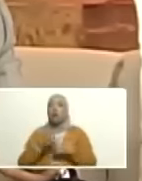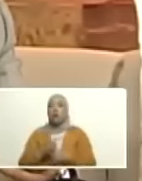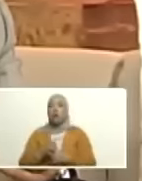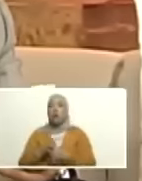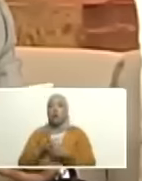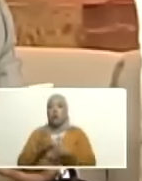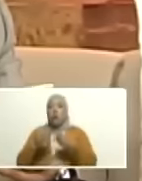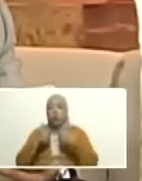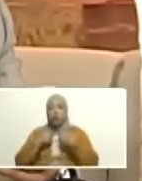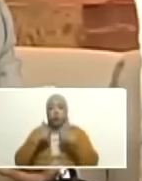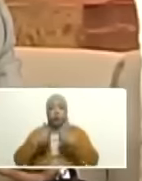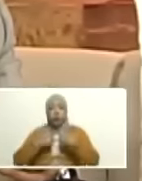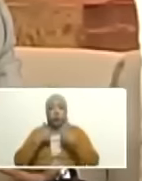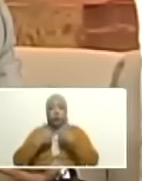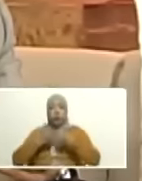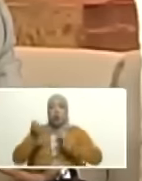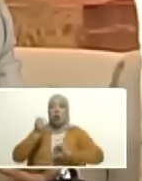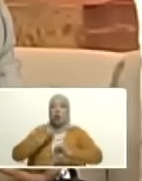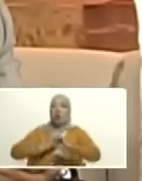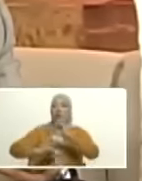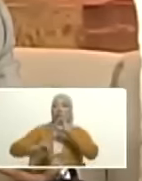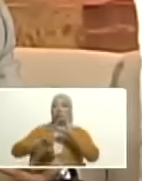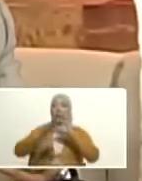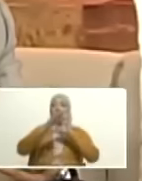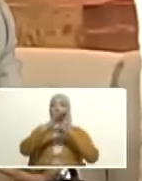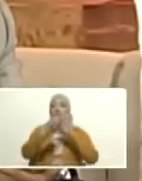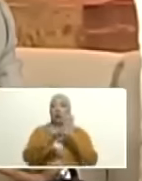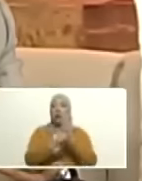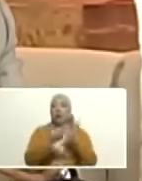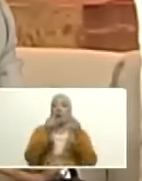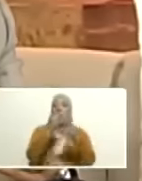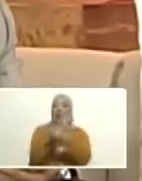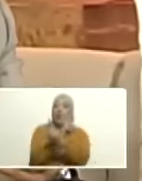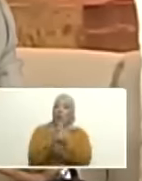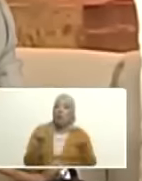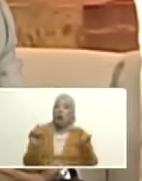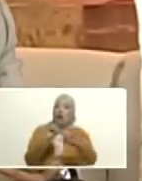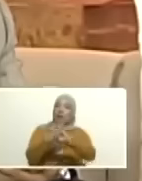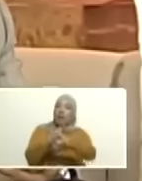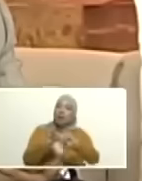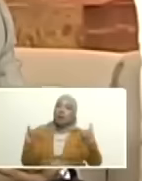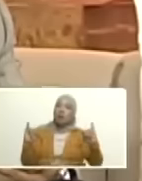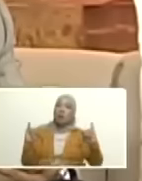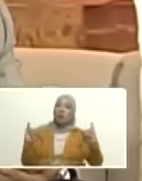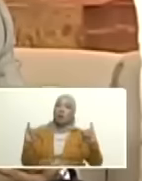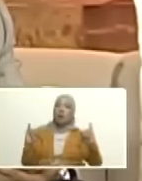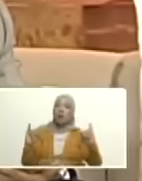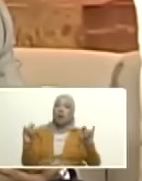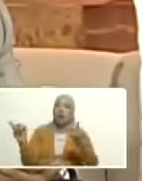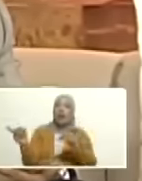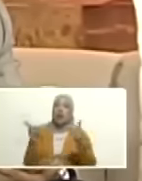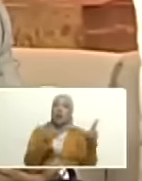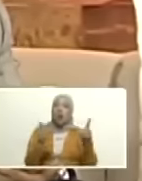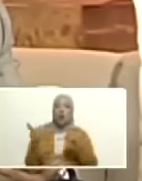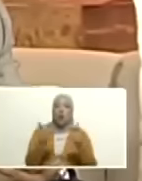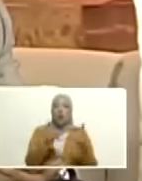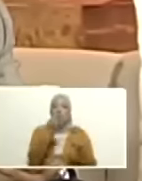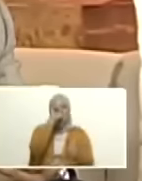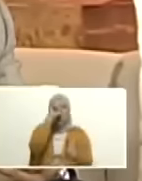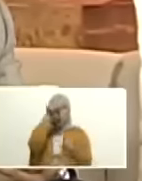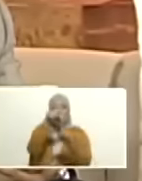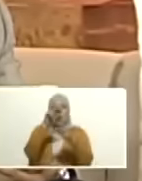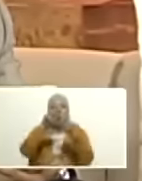haciendo esfuerzo por defender la Constitución, la democracia, por la vía del diálogo, traer al camino de la